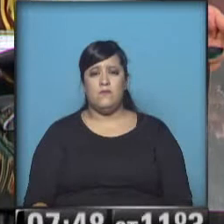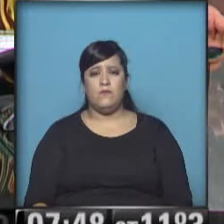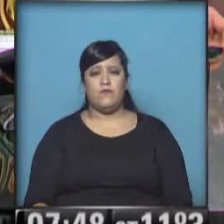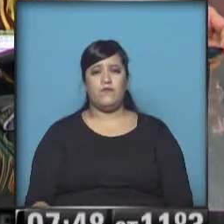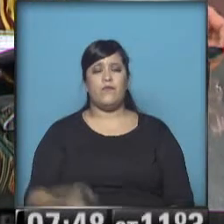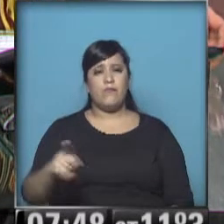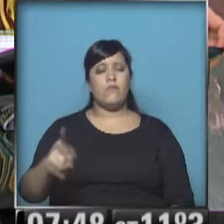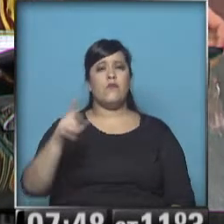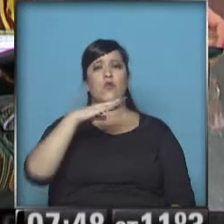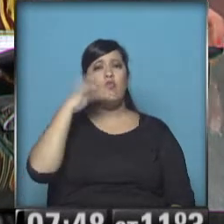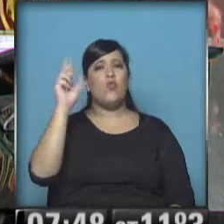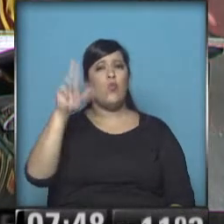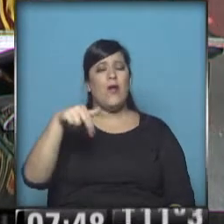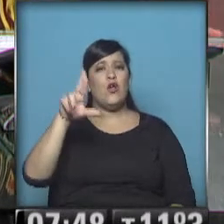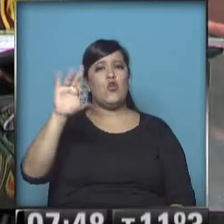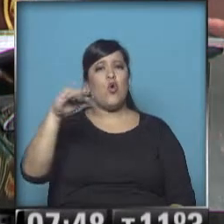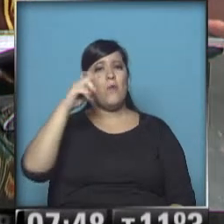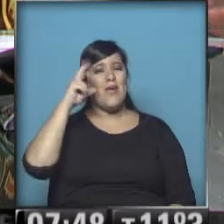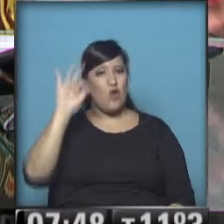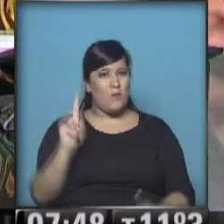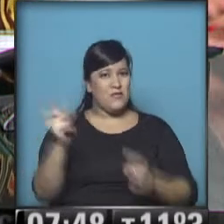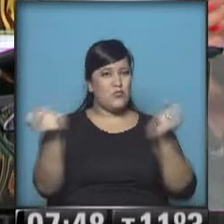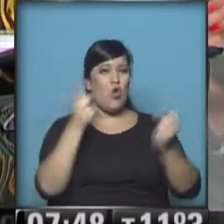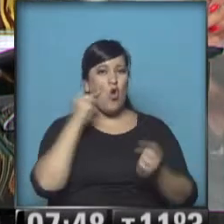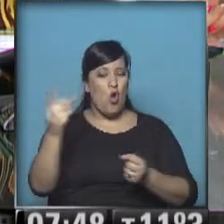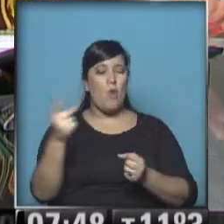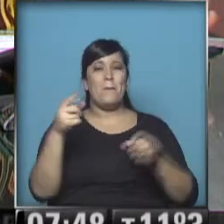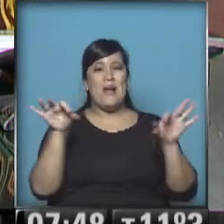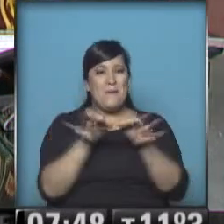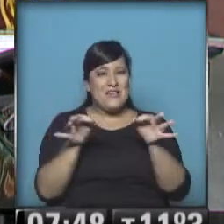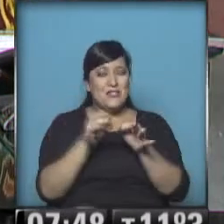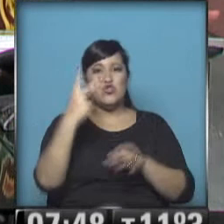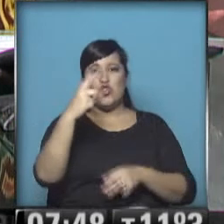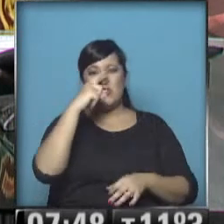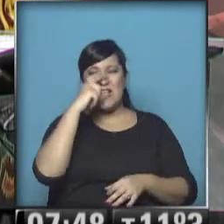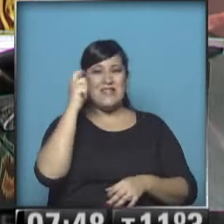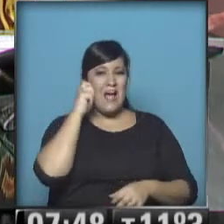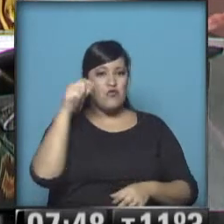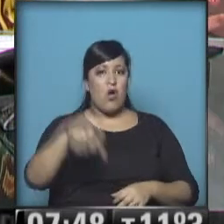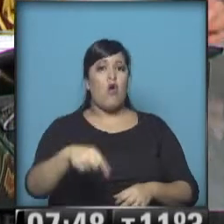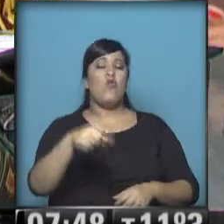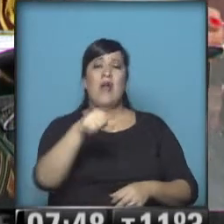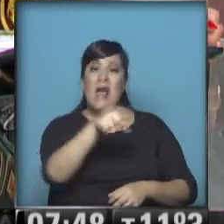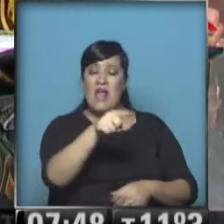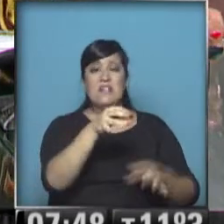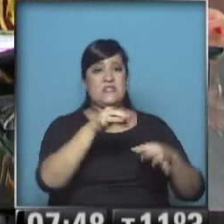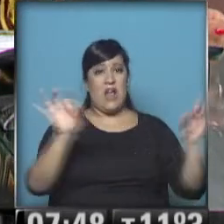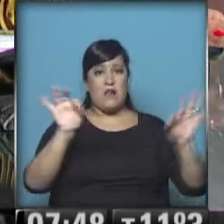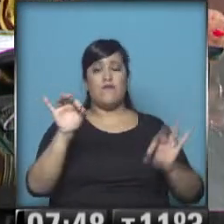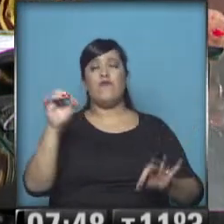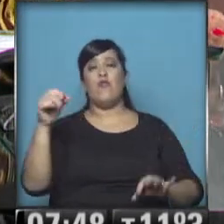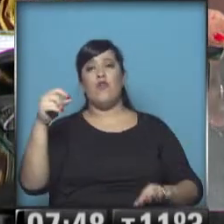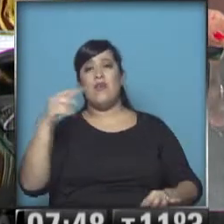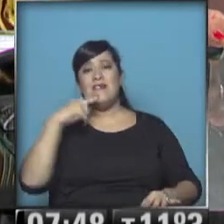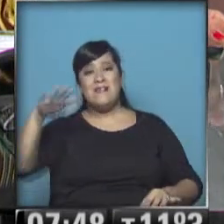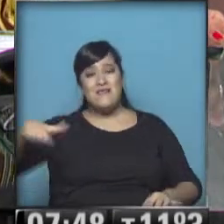identificado como Juan Romero, el conductor, el padre de los mellizos de 7 años. Se encuentra fuera de peligro él, ¿eh? El nene está peleando por su vida,